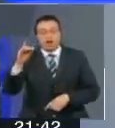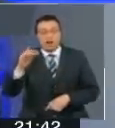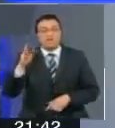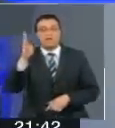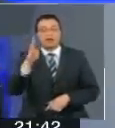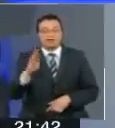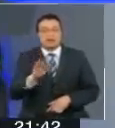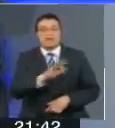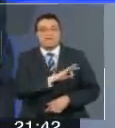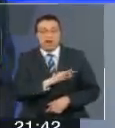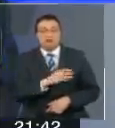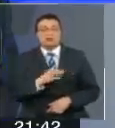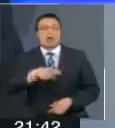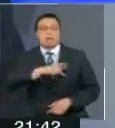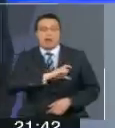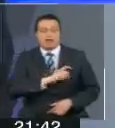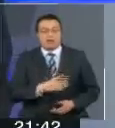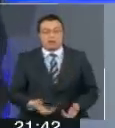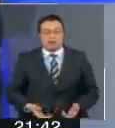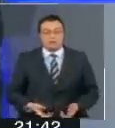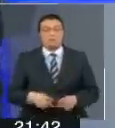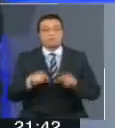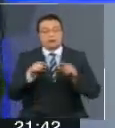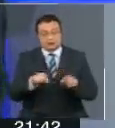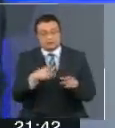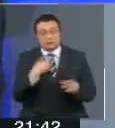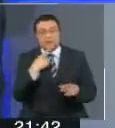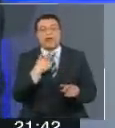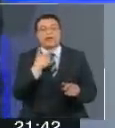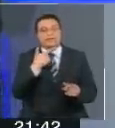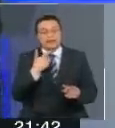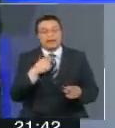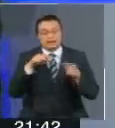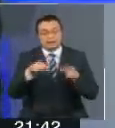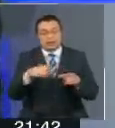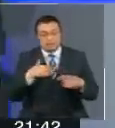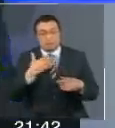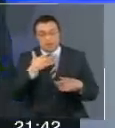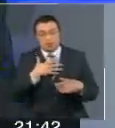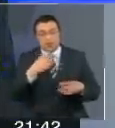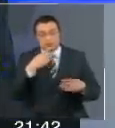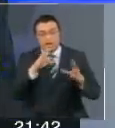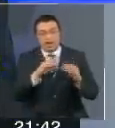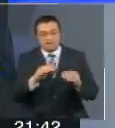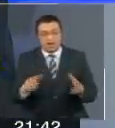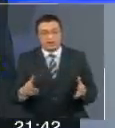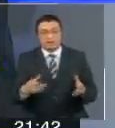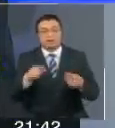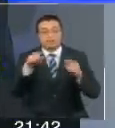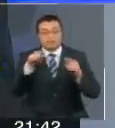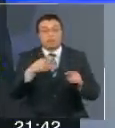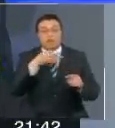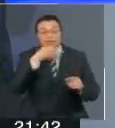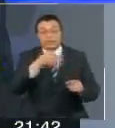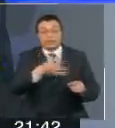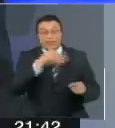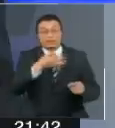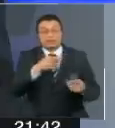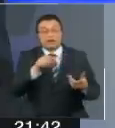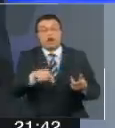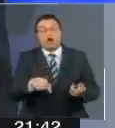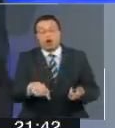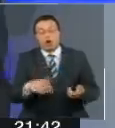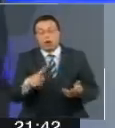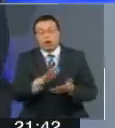Brasil, Francia, España. Ese es mi interés y de ahí me gusta hablar. sobre lo que decíamos del día de hoy,